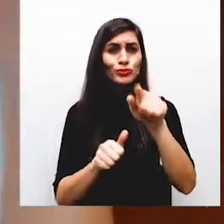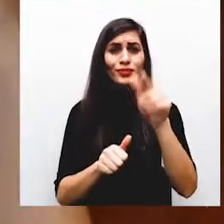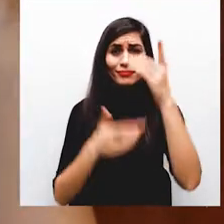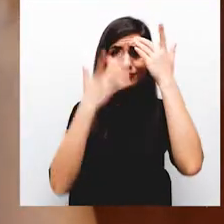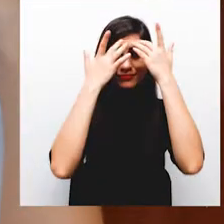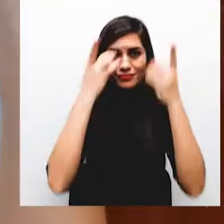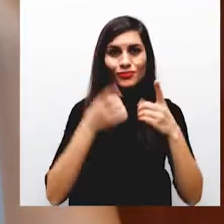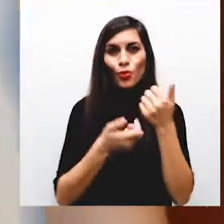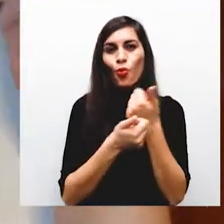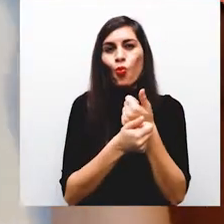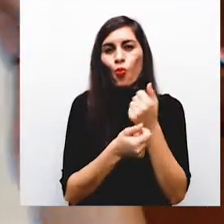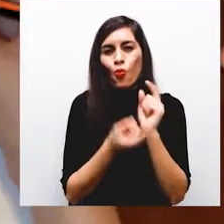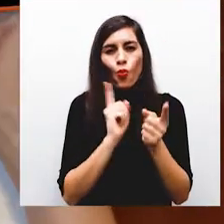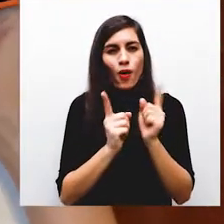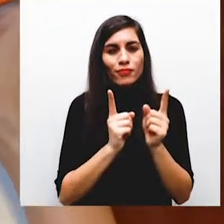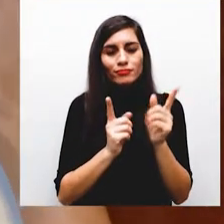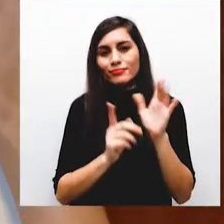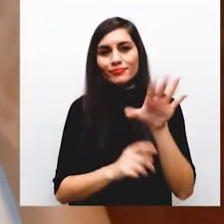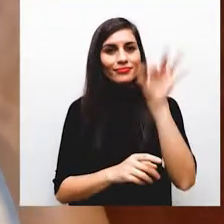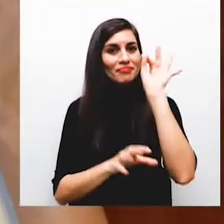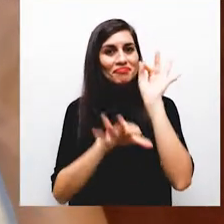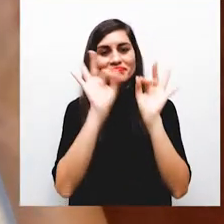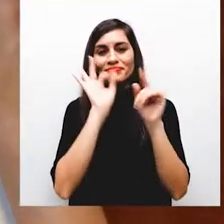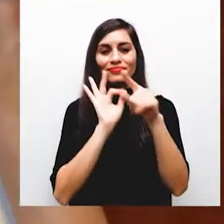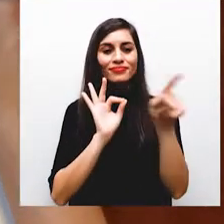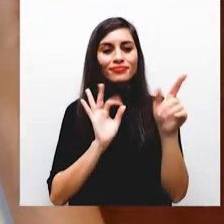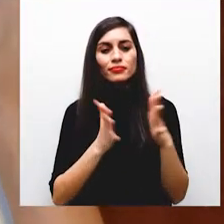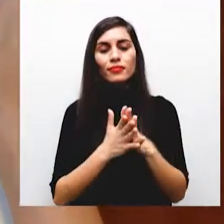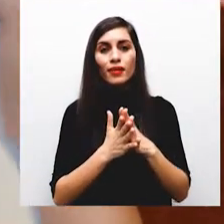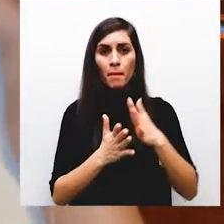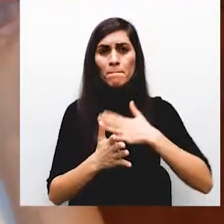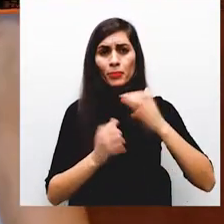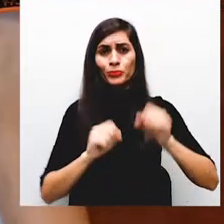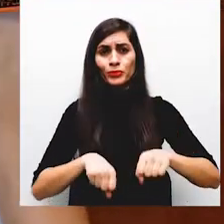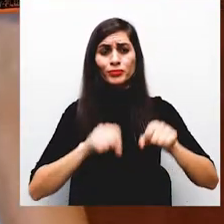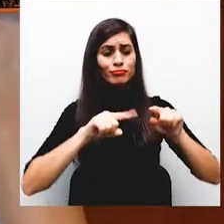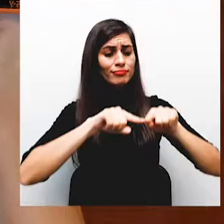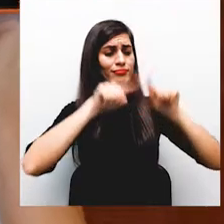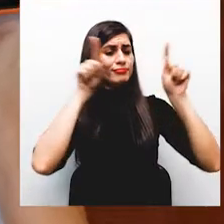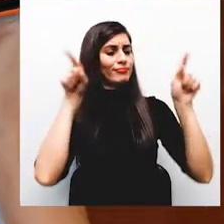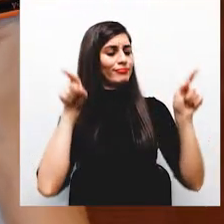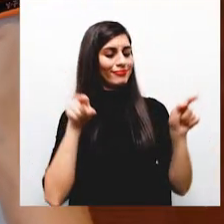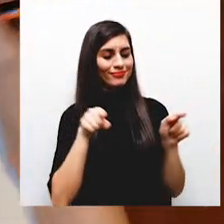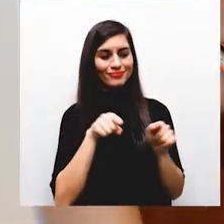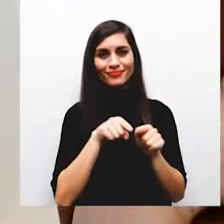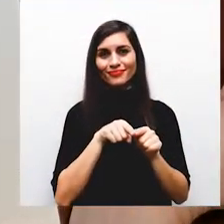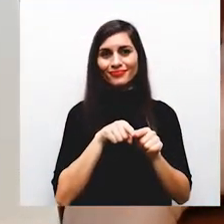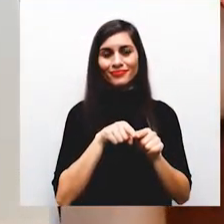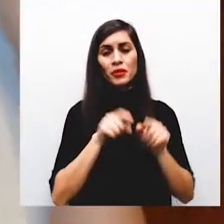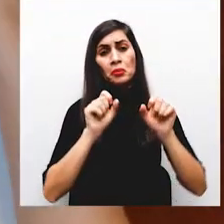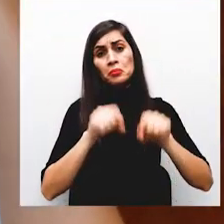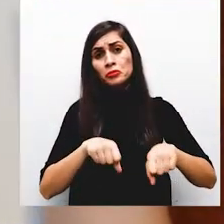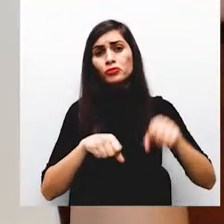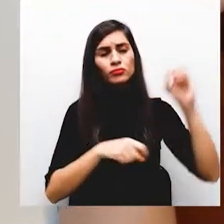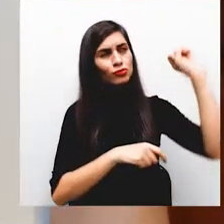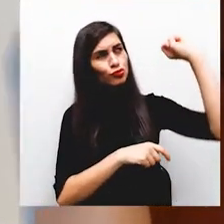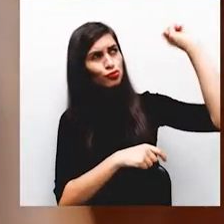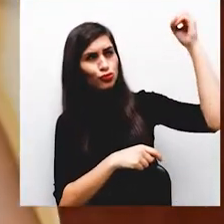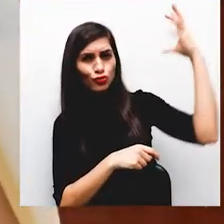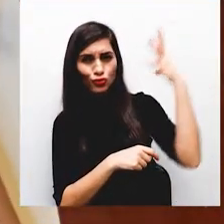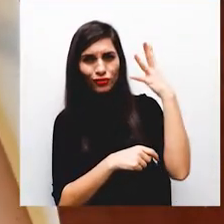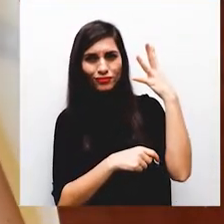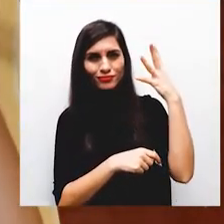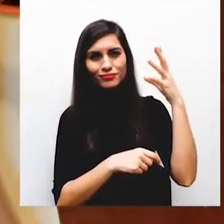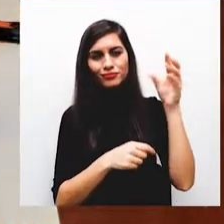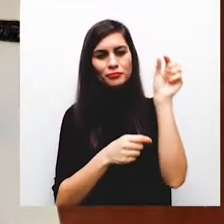tan complicado como quieran. Siguen dibujando, yo por ejemplo voy a hacer un corazón, pero ustedes podrían hacer un sol,